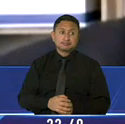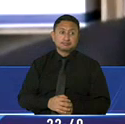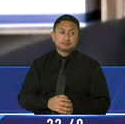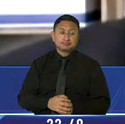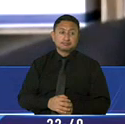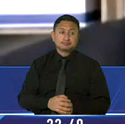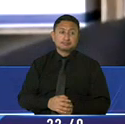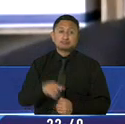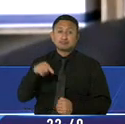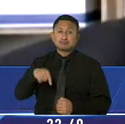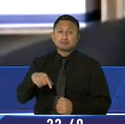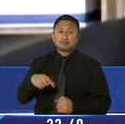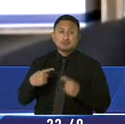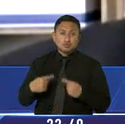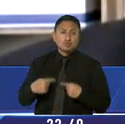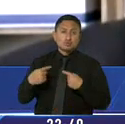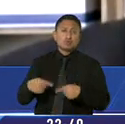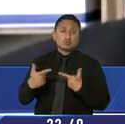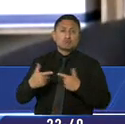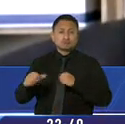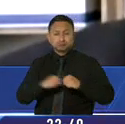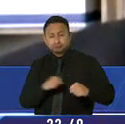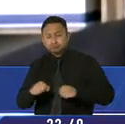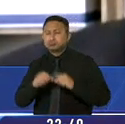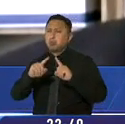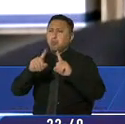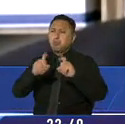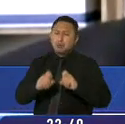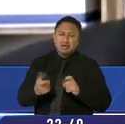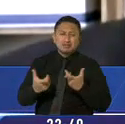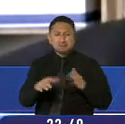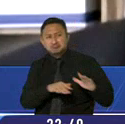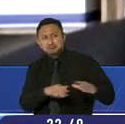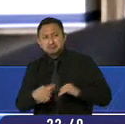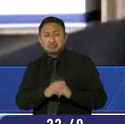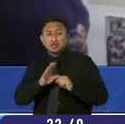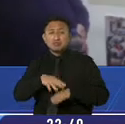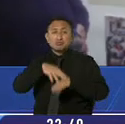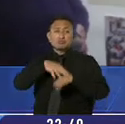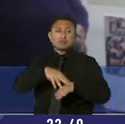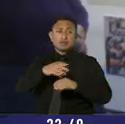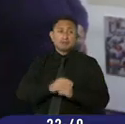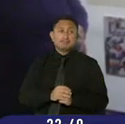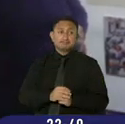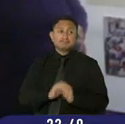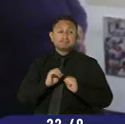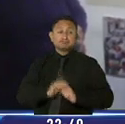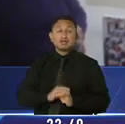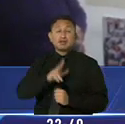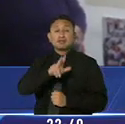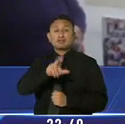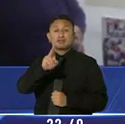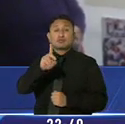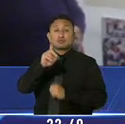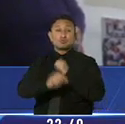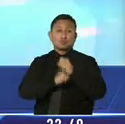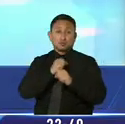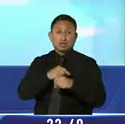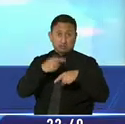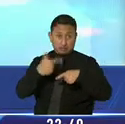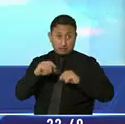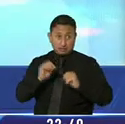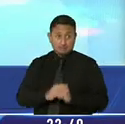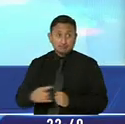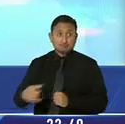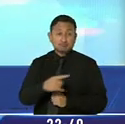trámites, protestando, averiguando, haciendo plantones. Y aunque han transcurrido casi 31 años del hecho, las investigaciones